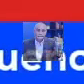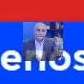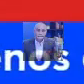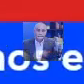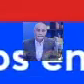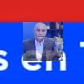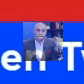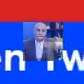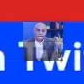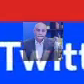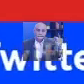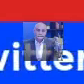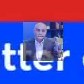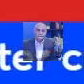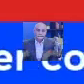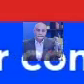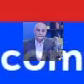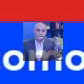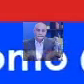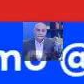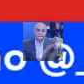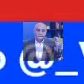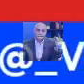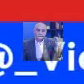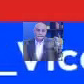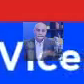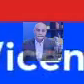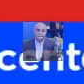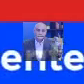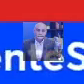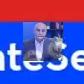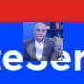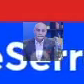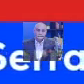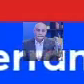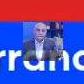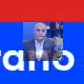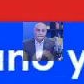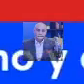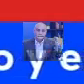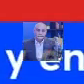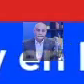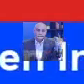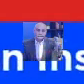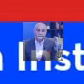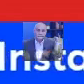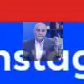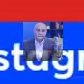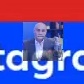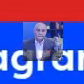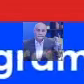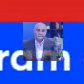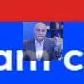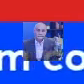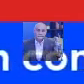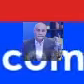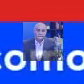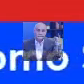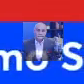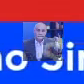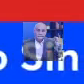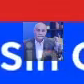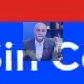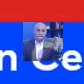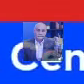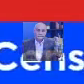están dispuestos a que nos lleve la chingada a todos. A lo mejor estoy exagerando, he dudado, pero luego